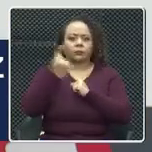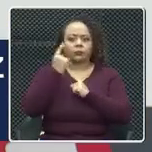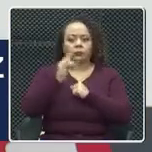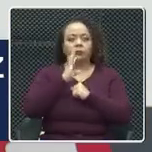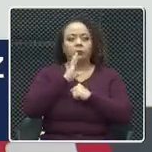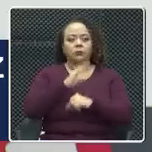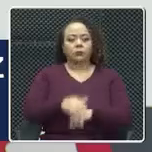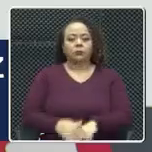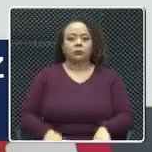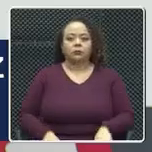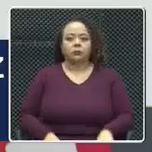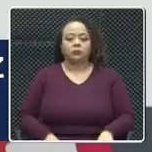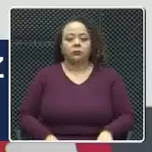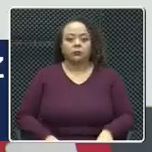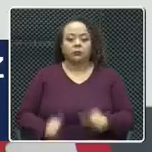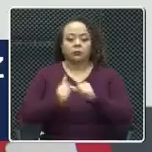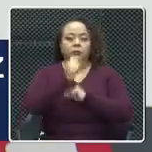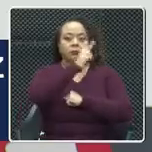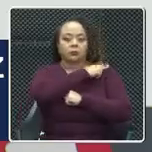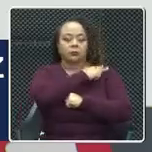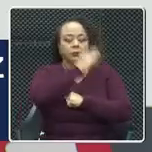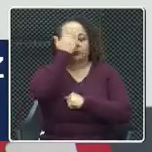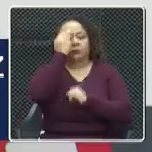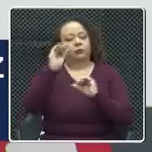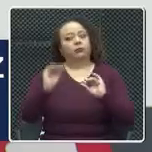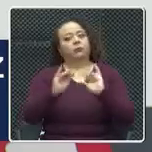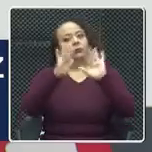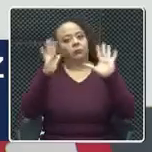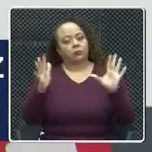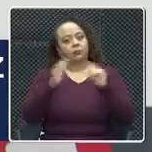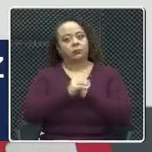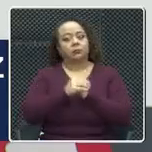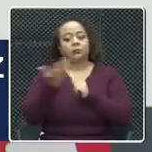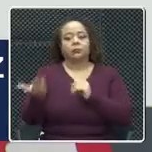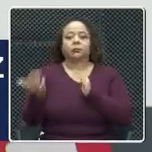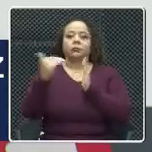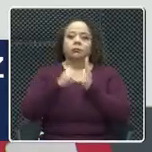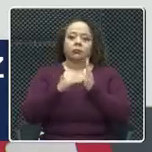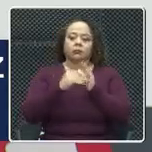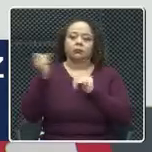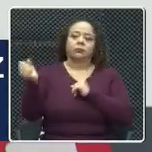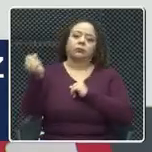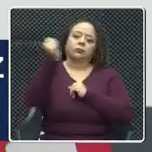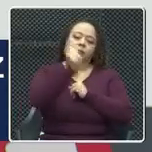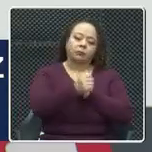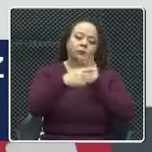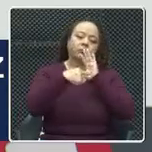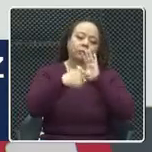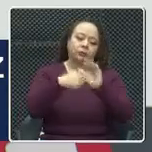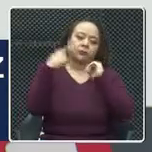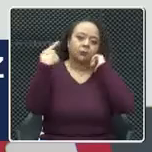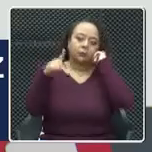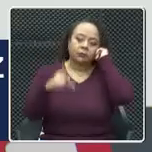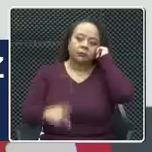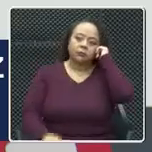conversa con el patrono, porque evidentemente si lo volvemos a colocar en una exposición de riesgo, es